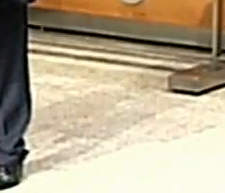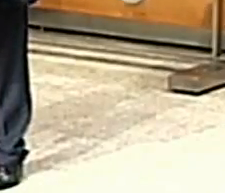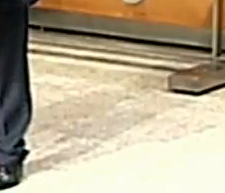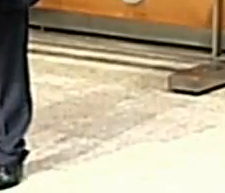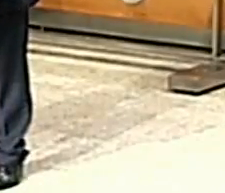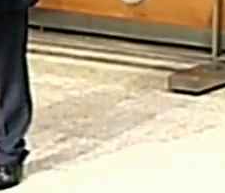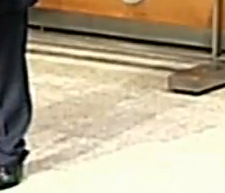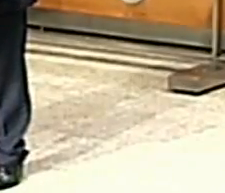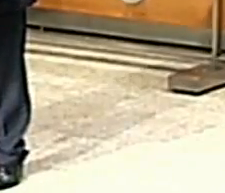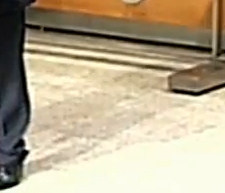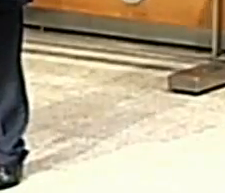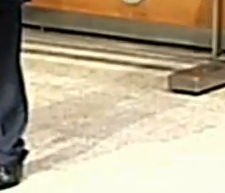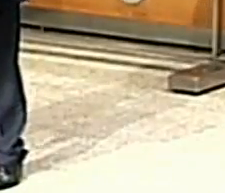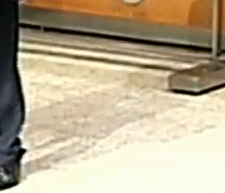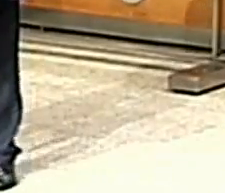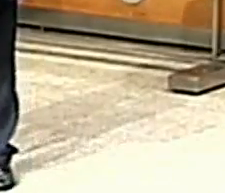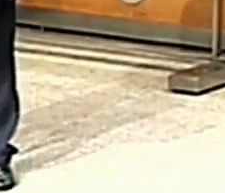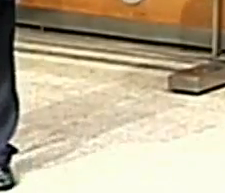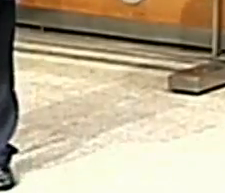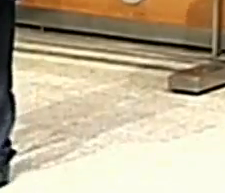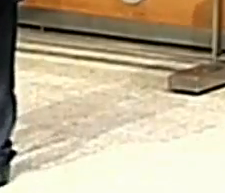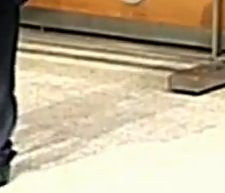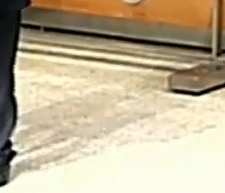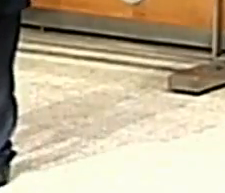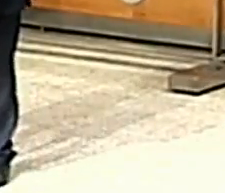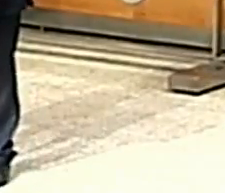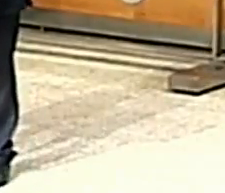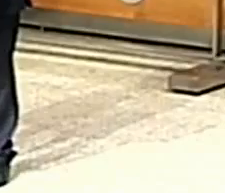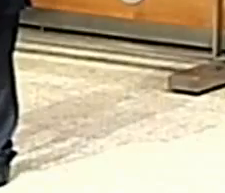Bueno, buenas tardes.